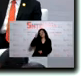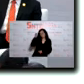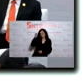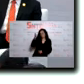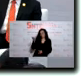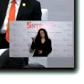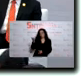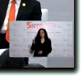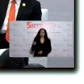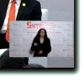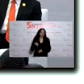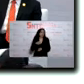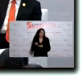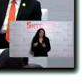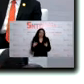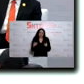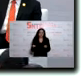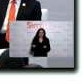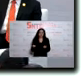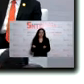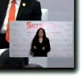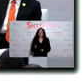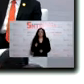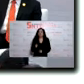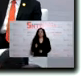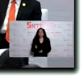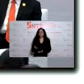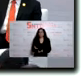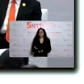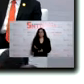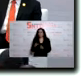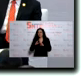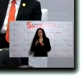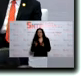Todos sabemos lo que es el amor. Bueno, ¿qué es el amor? ¿Qué es eso?